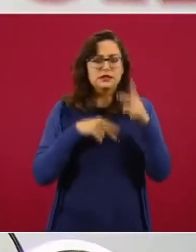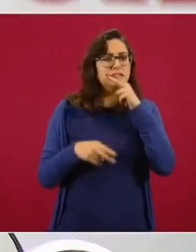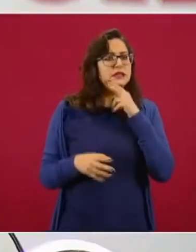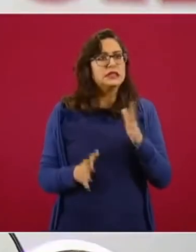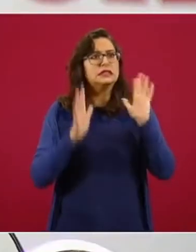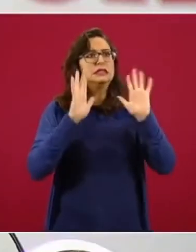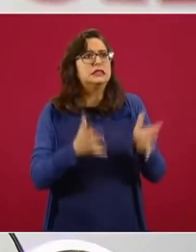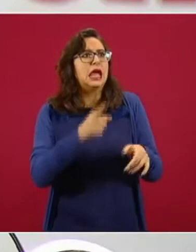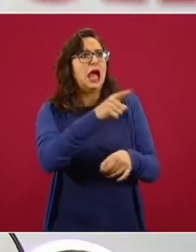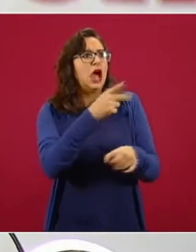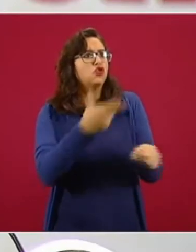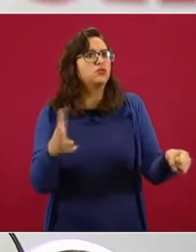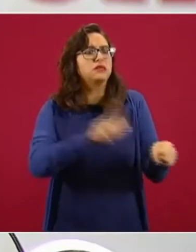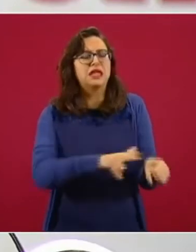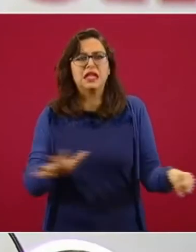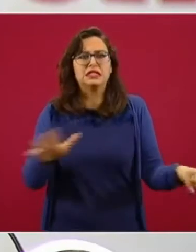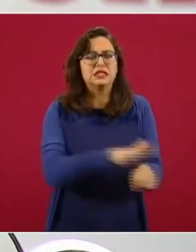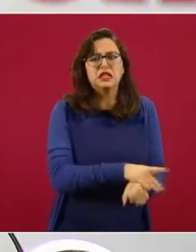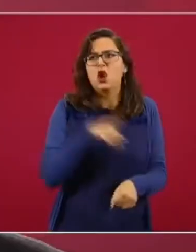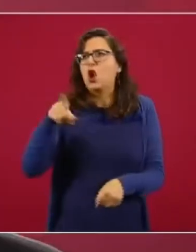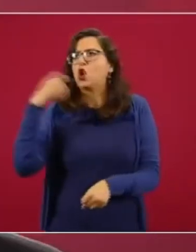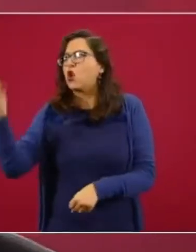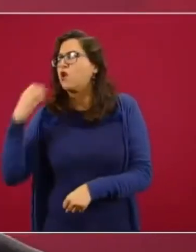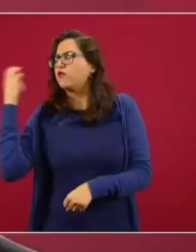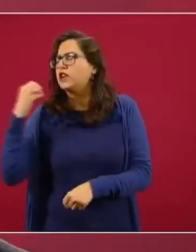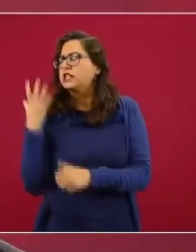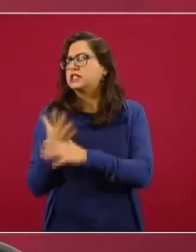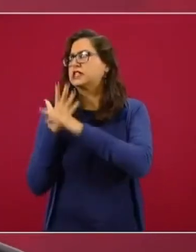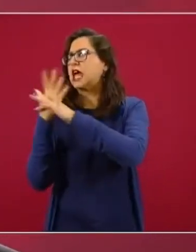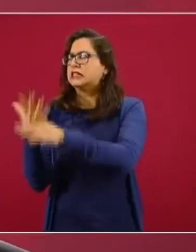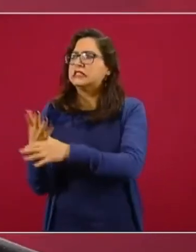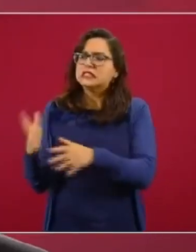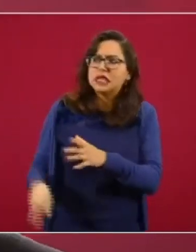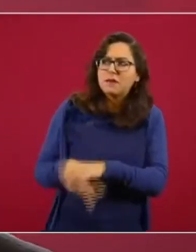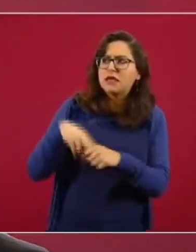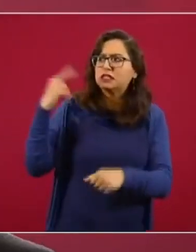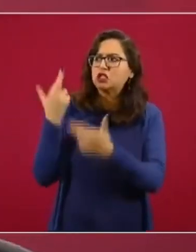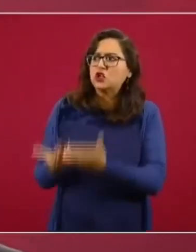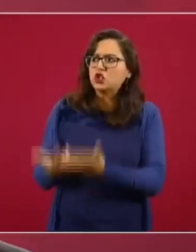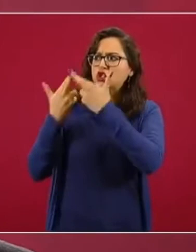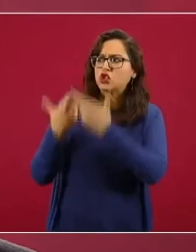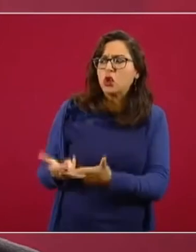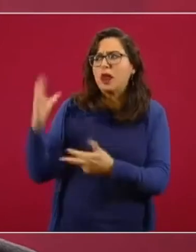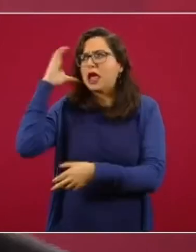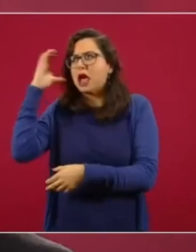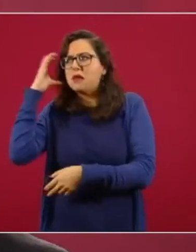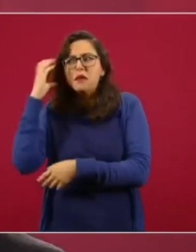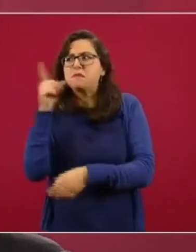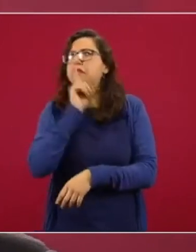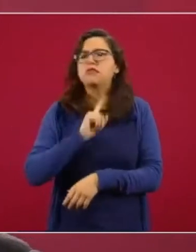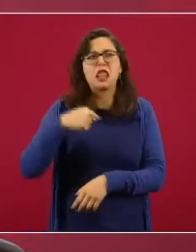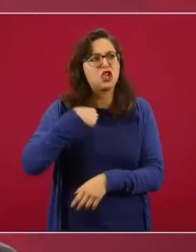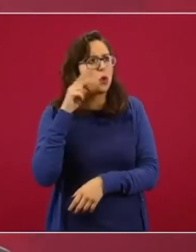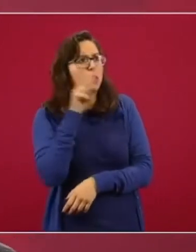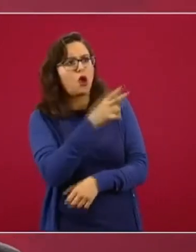En la conferencia vespertina nos dicen que tienen disponibilidad de camas, yo veo el hospital completamente lleno. Por supuesto que puede ocurrir